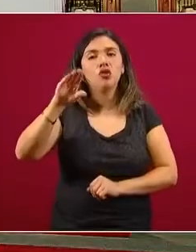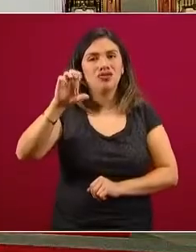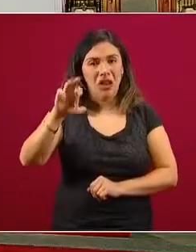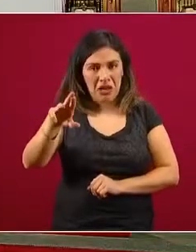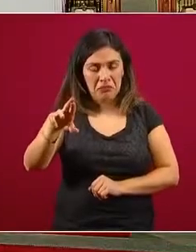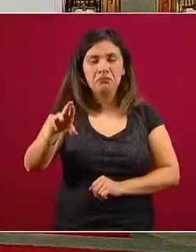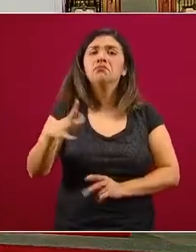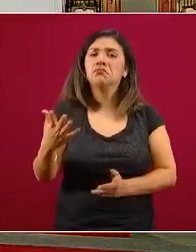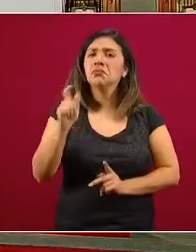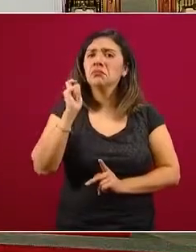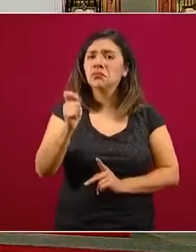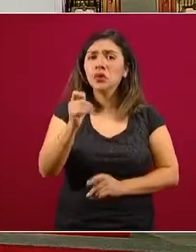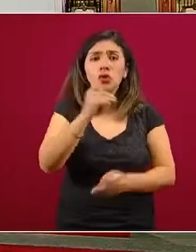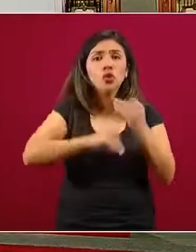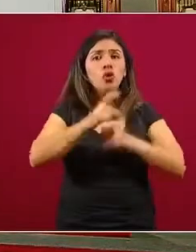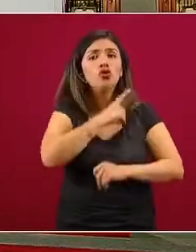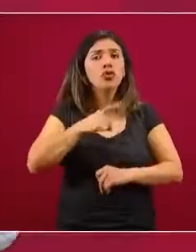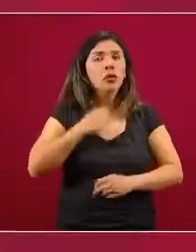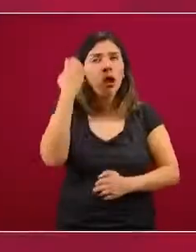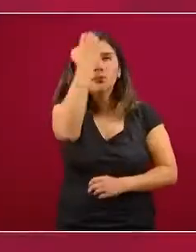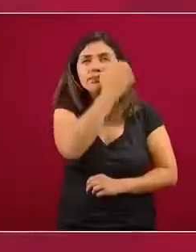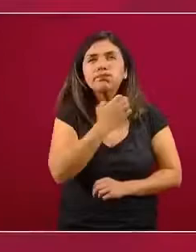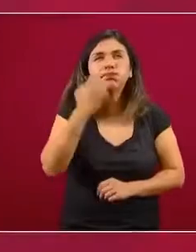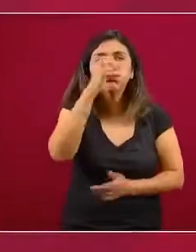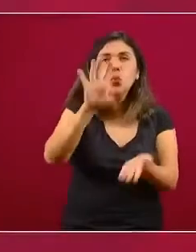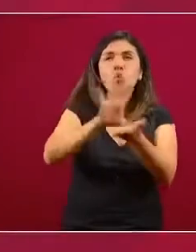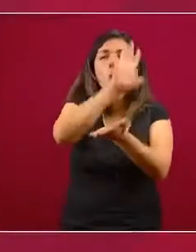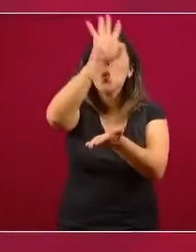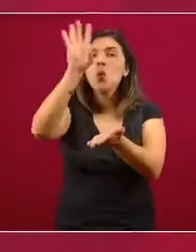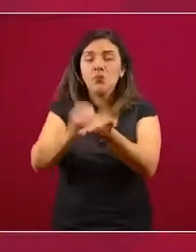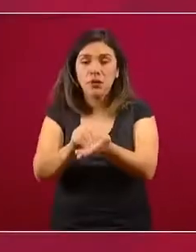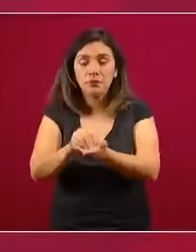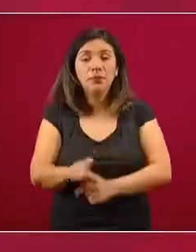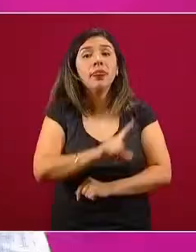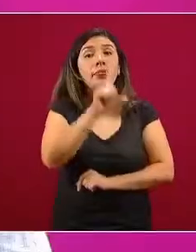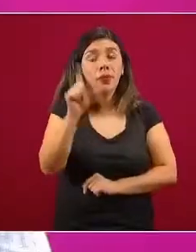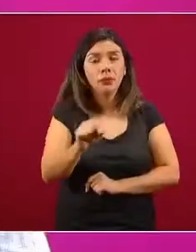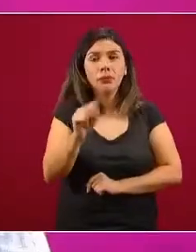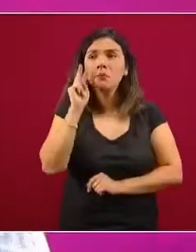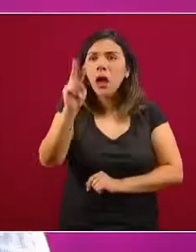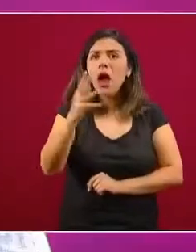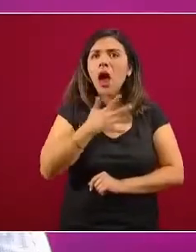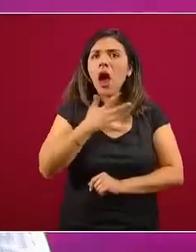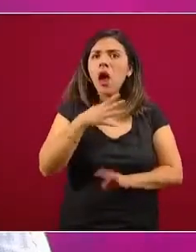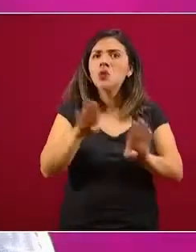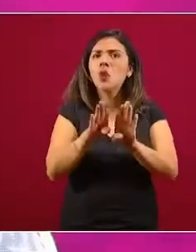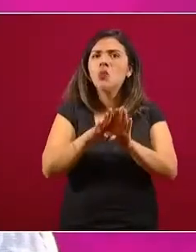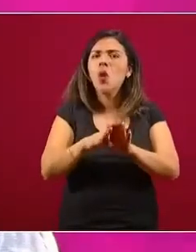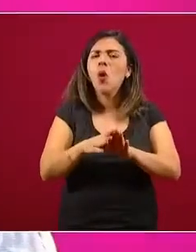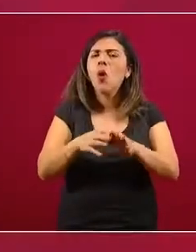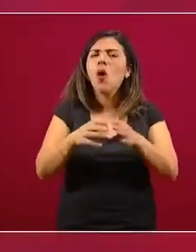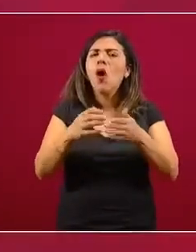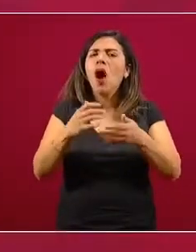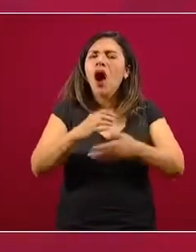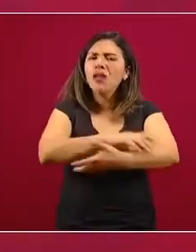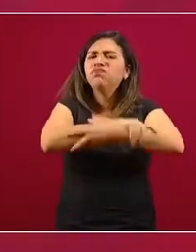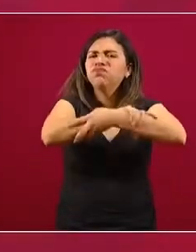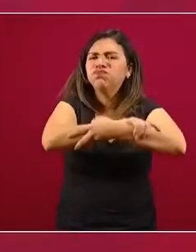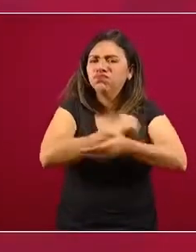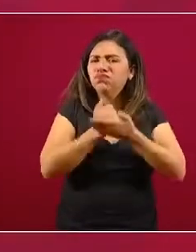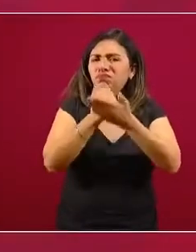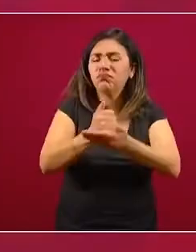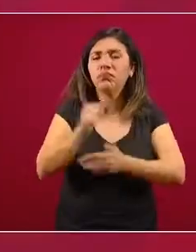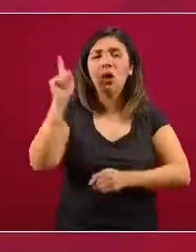que mantuviéramos una exploración amplia. Posteriormente aparecieron los mecanismos solidarios que la